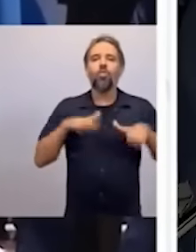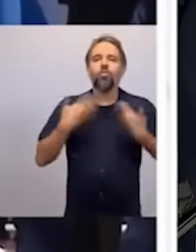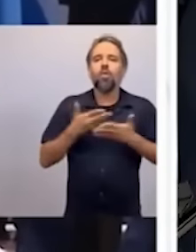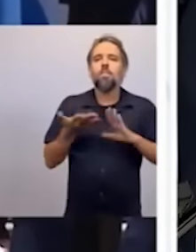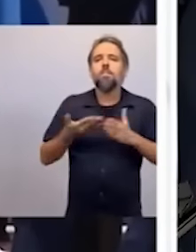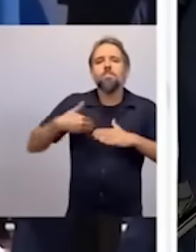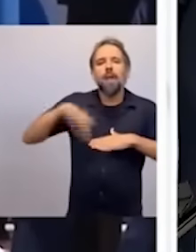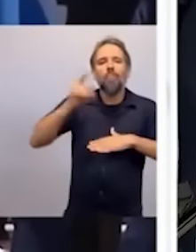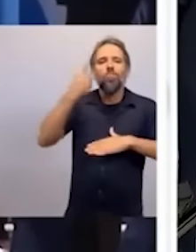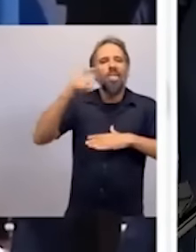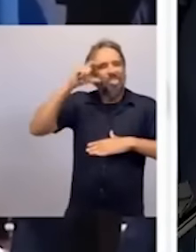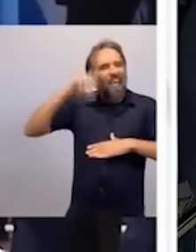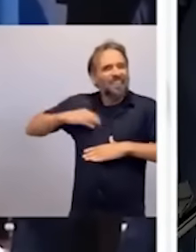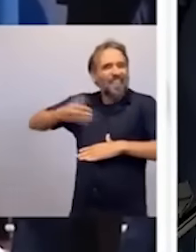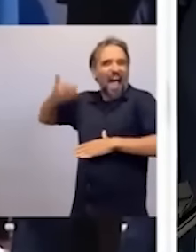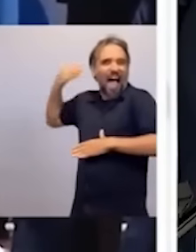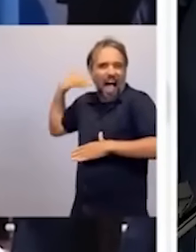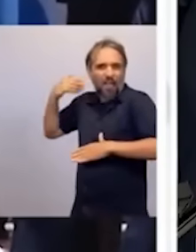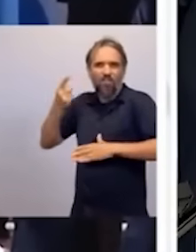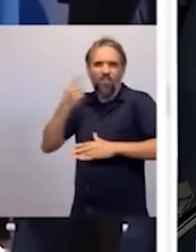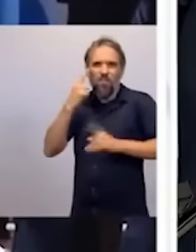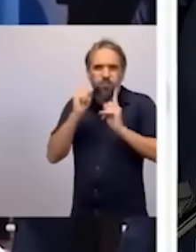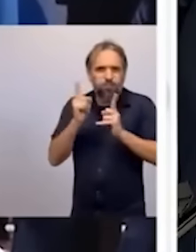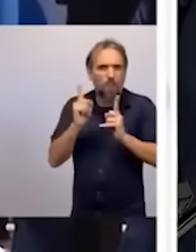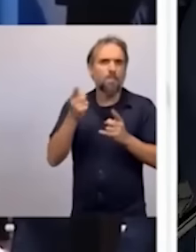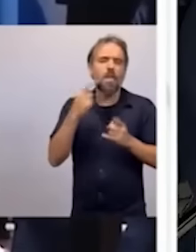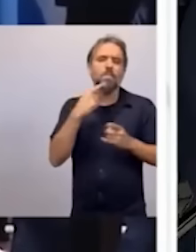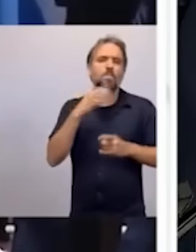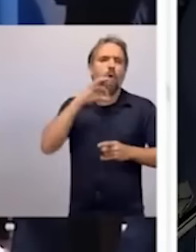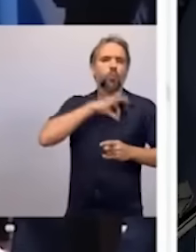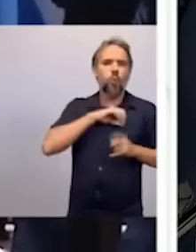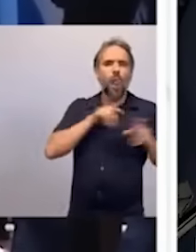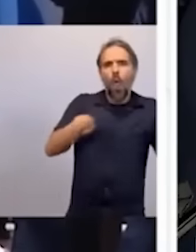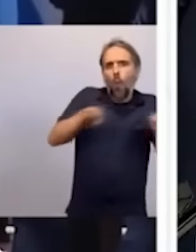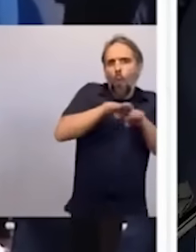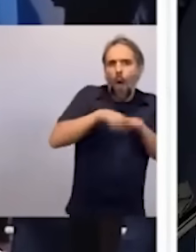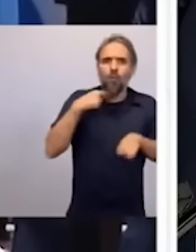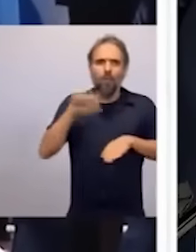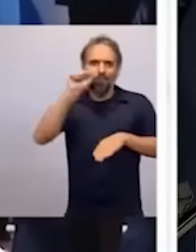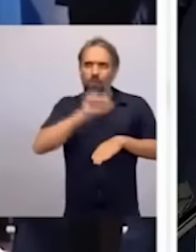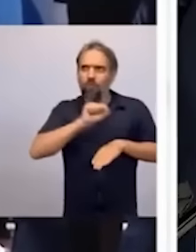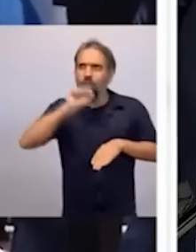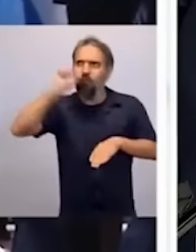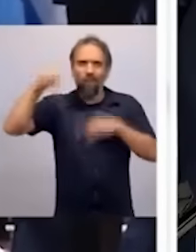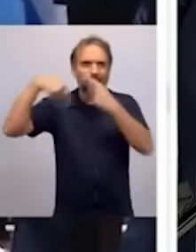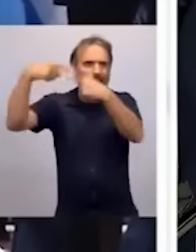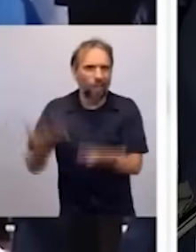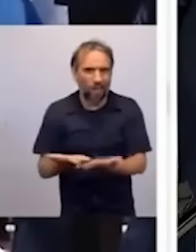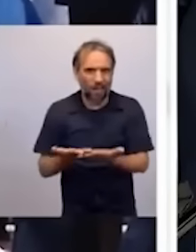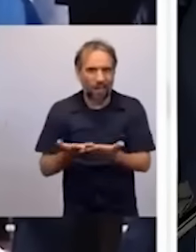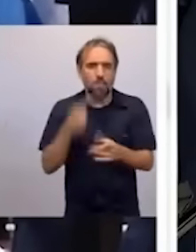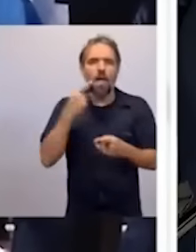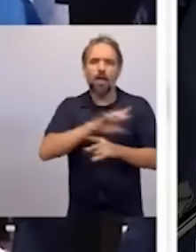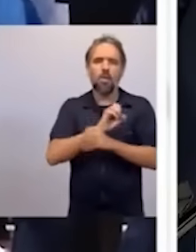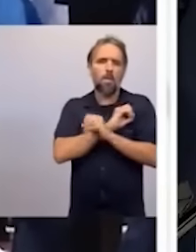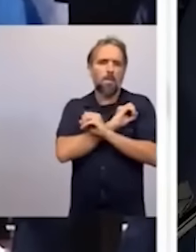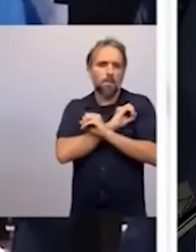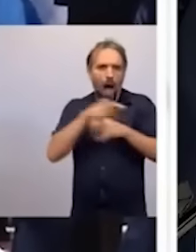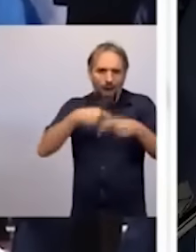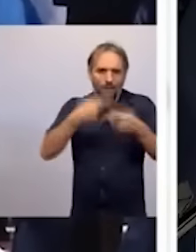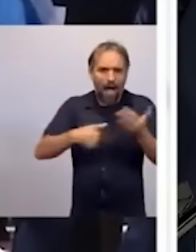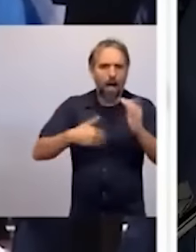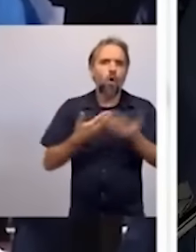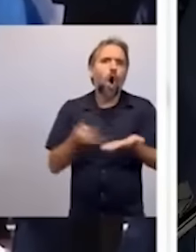creo que no sabe nada de política como no sabe la hermana que es la que manda son gente inteligente eh repito pero que no entiende nada de este